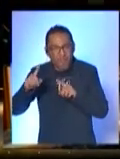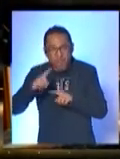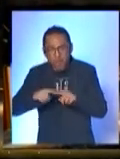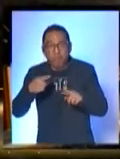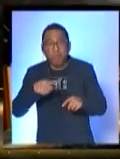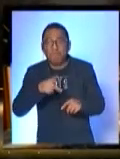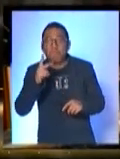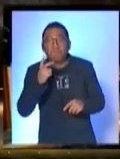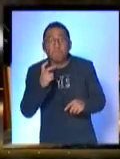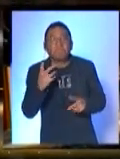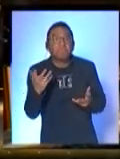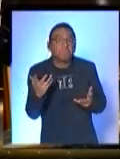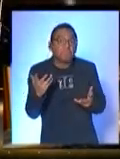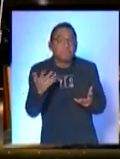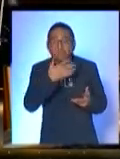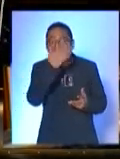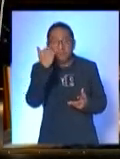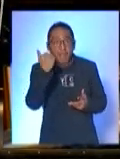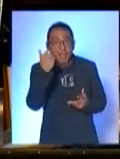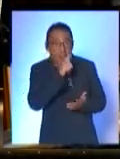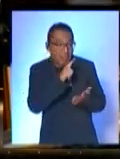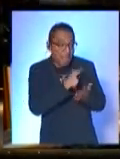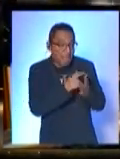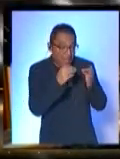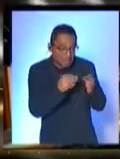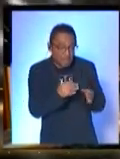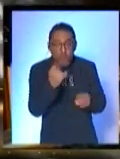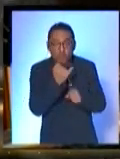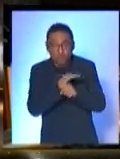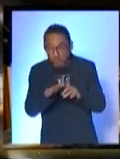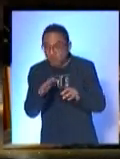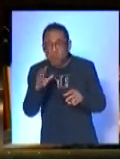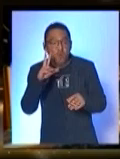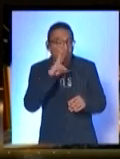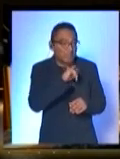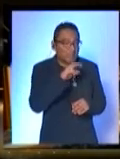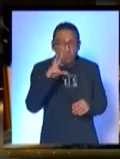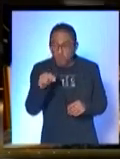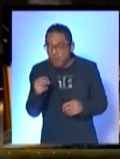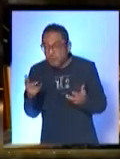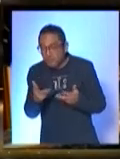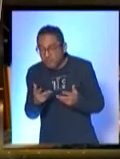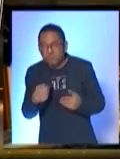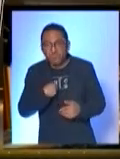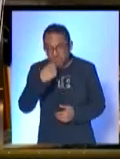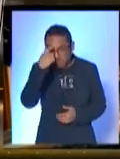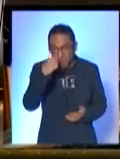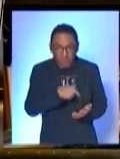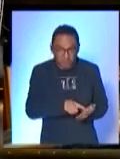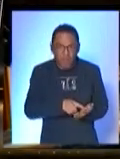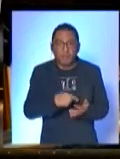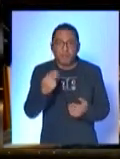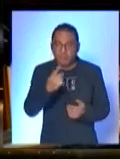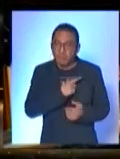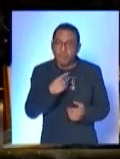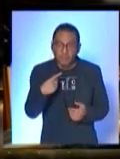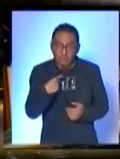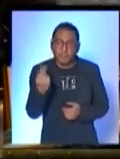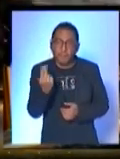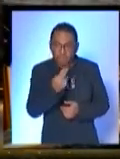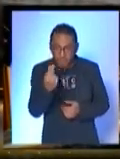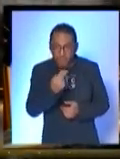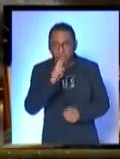allá de si es legalmente posible o no desarrollarlas de esa manera, yo creo que debería de reinar